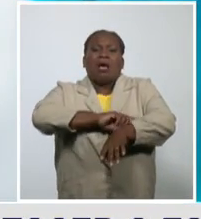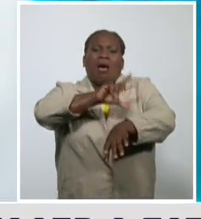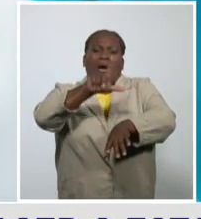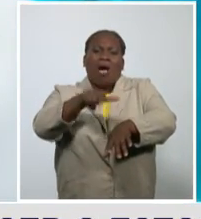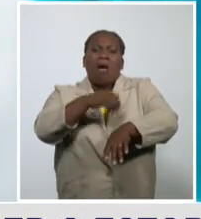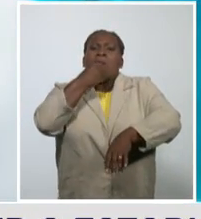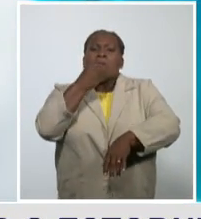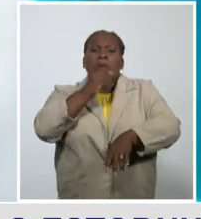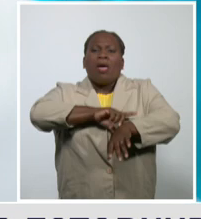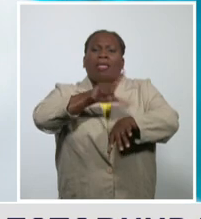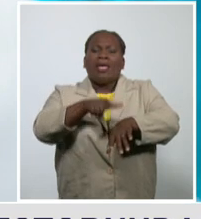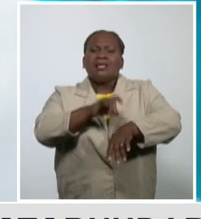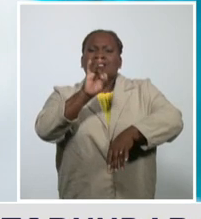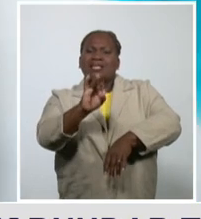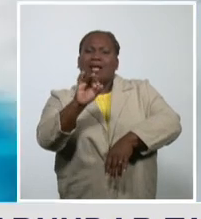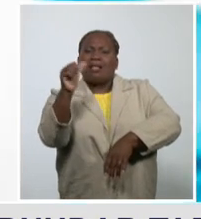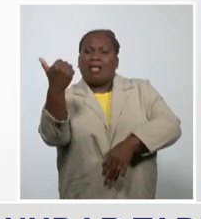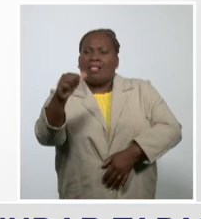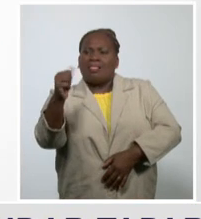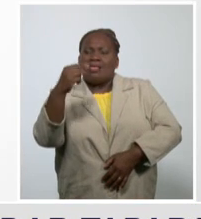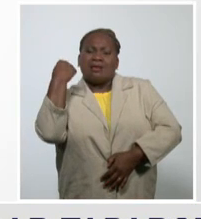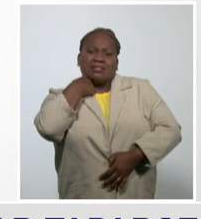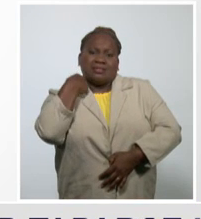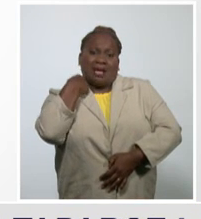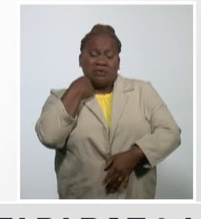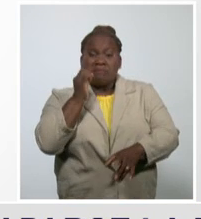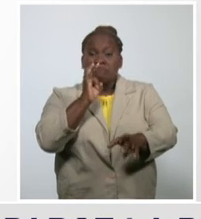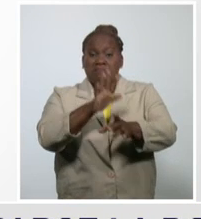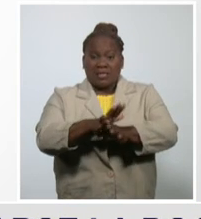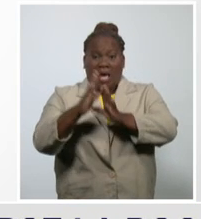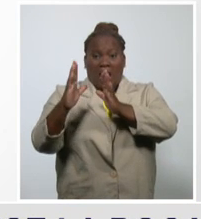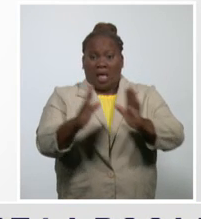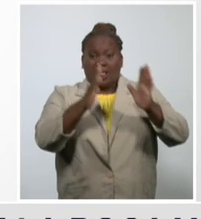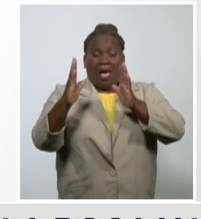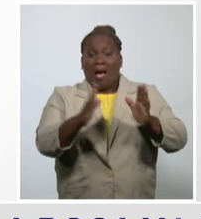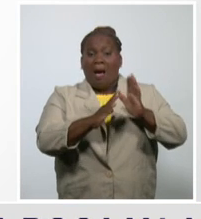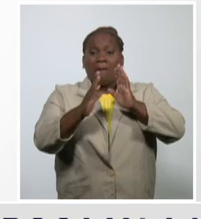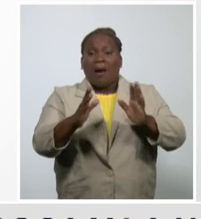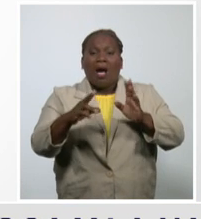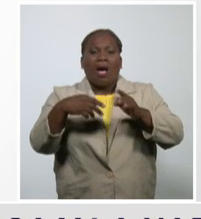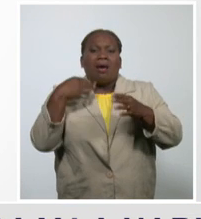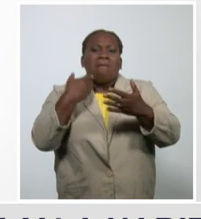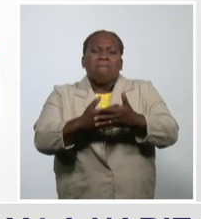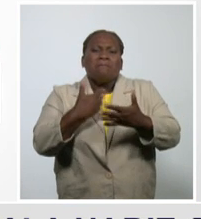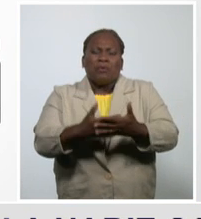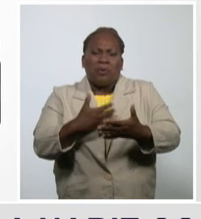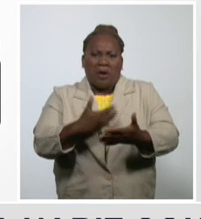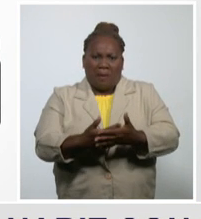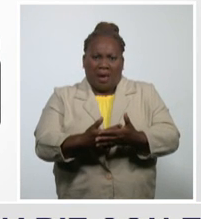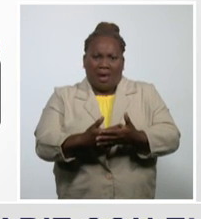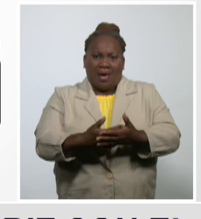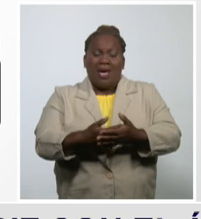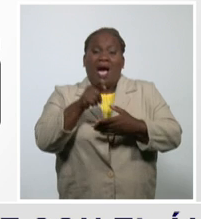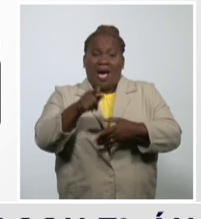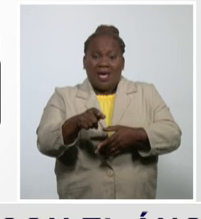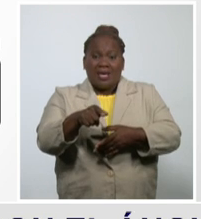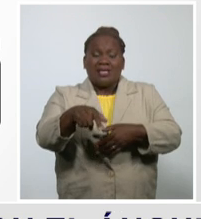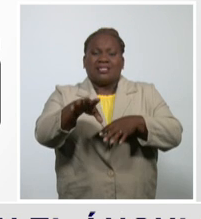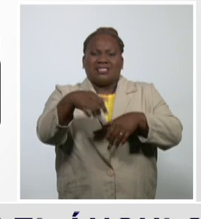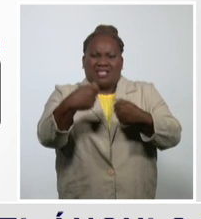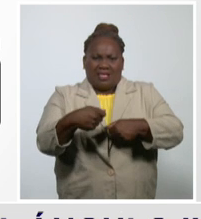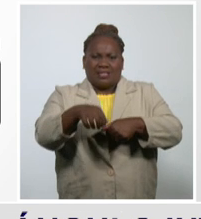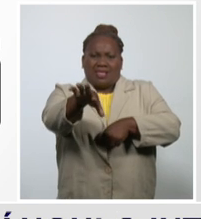y 10 años aproximadamente. Comienza con las etapas exploratoria y preclínica, en las que se define el candidato vacunal y